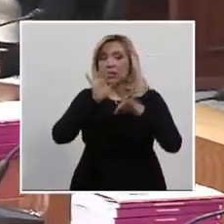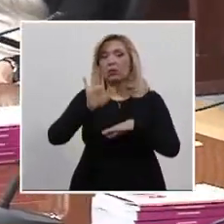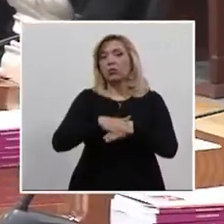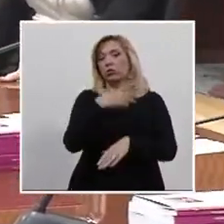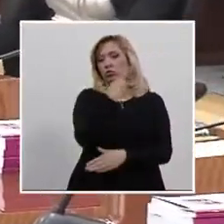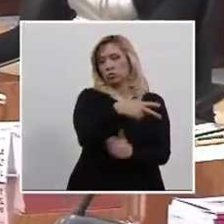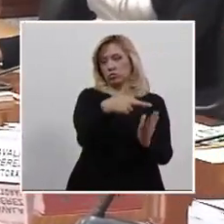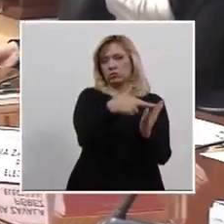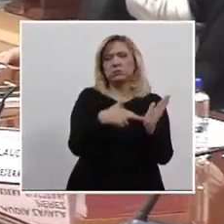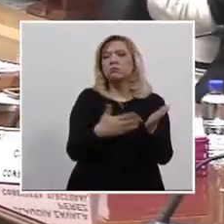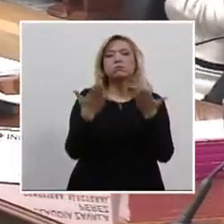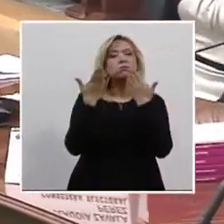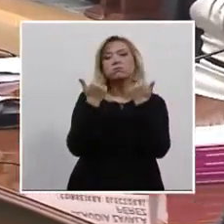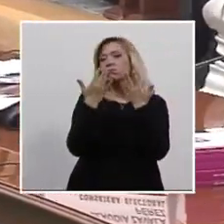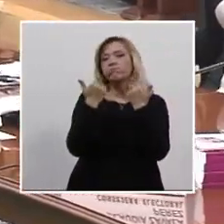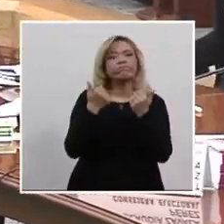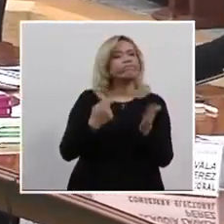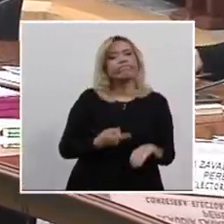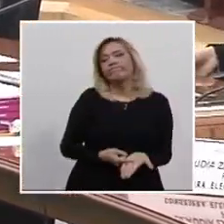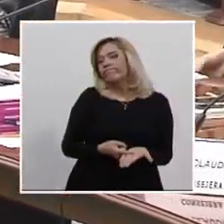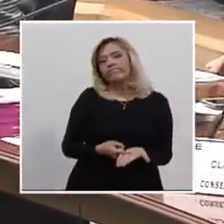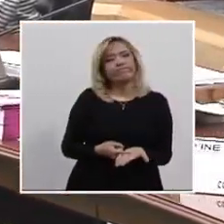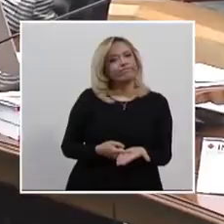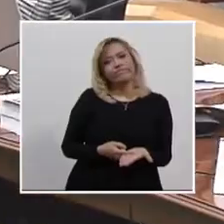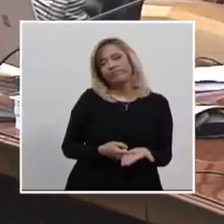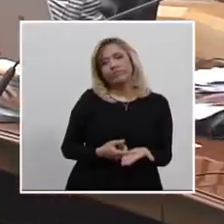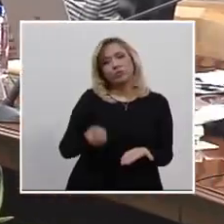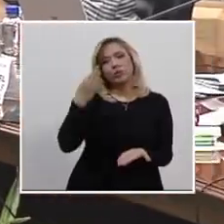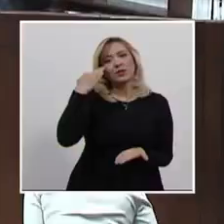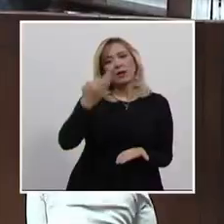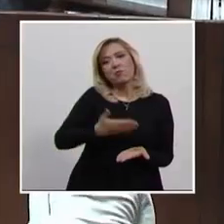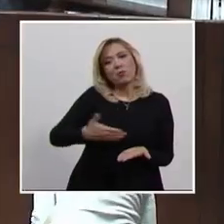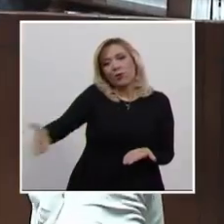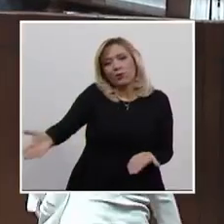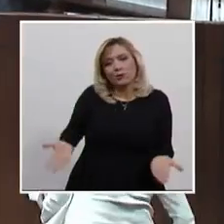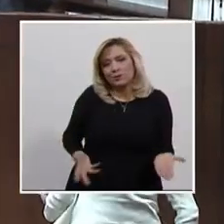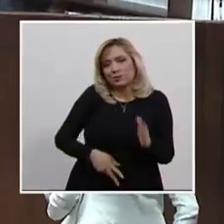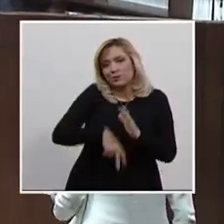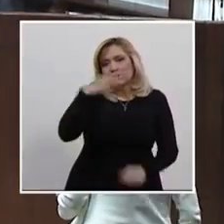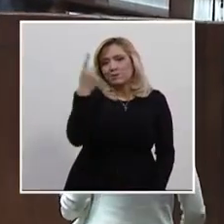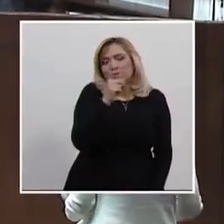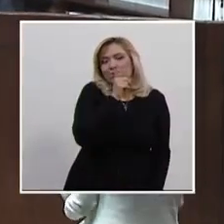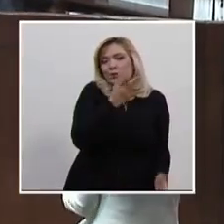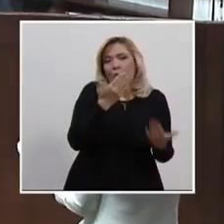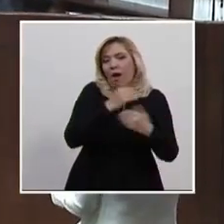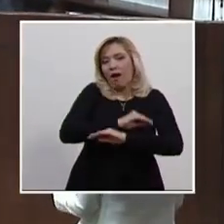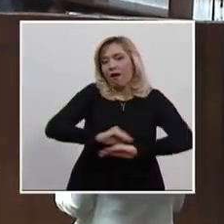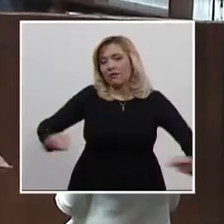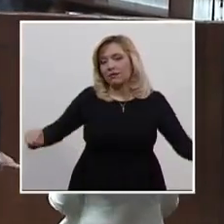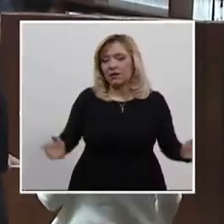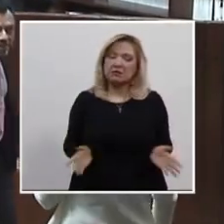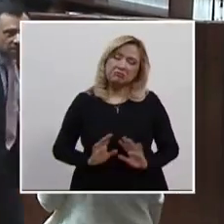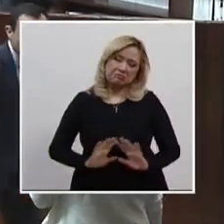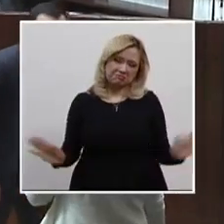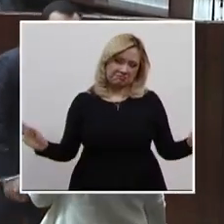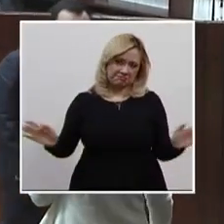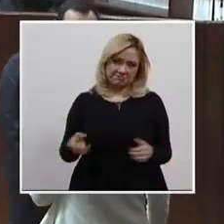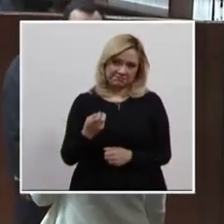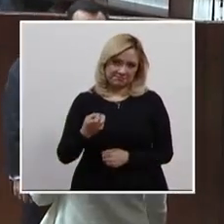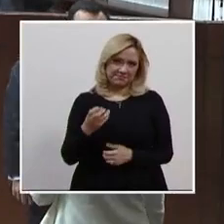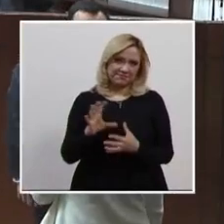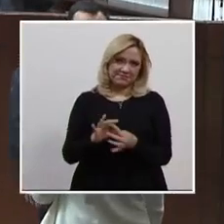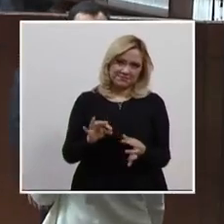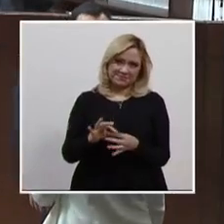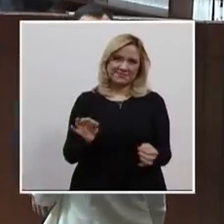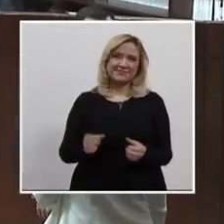electoral no existe el mandato expreso para regular esa etapa del proceso. Para el canal del Poder Judicial de la Federación, Juan